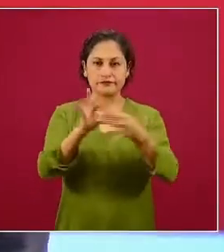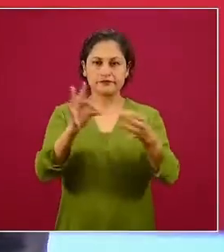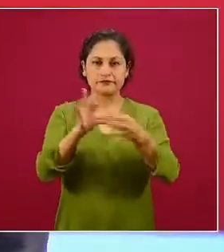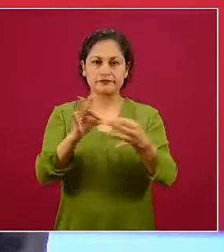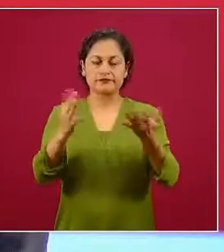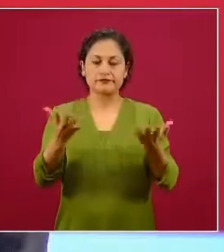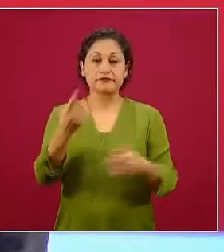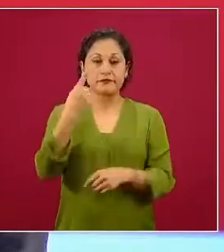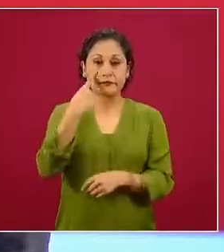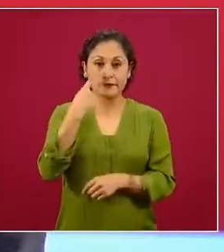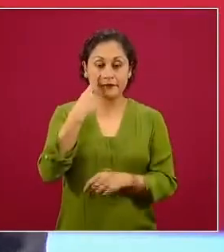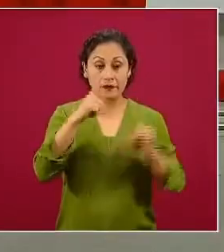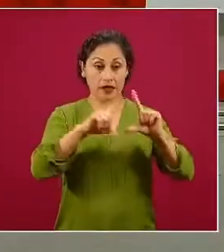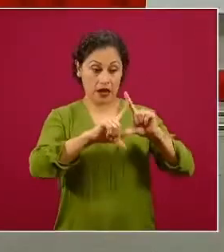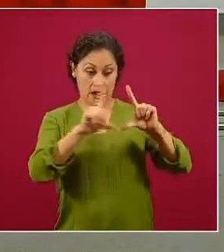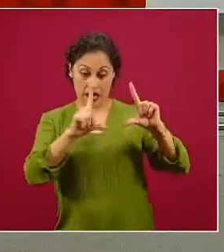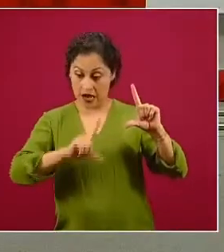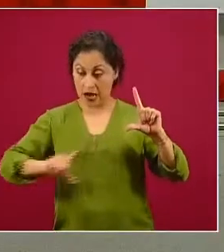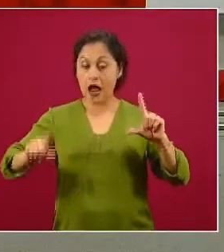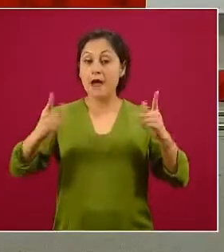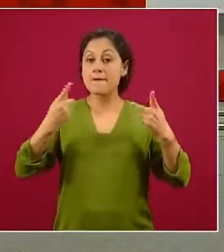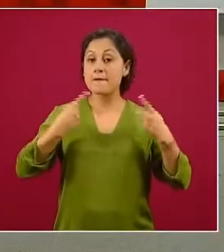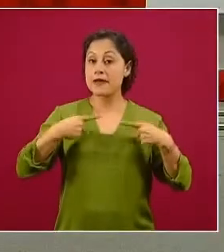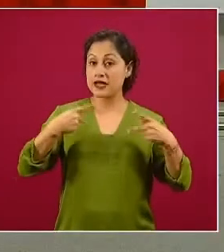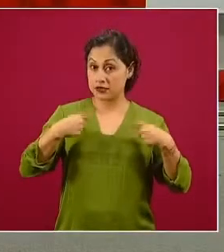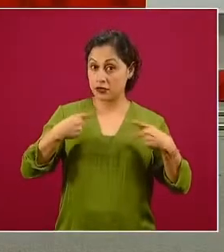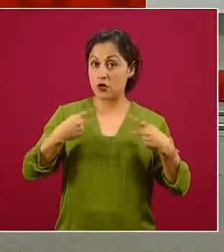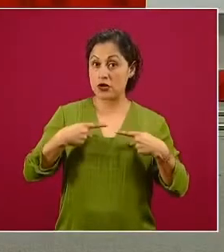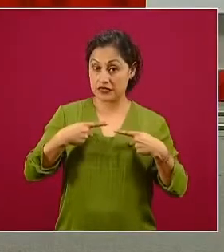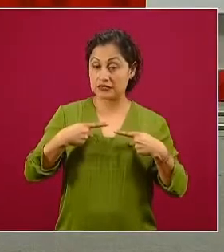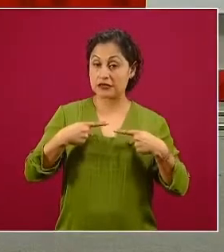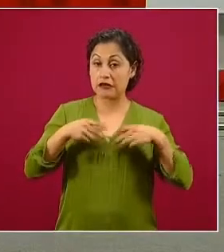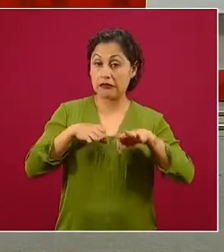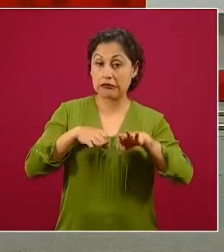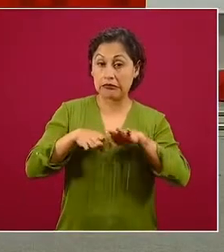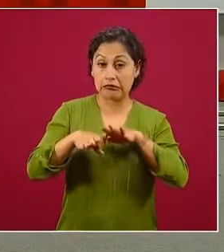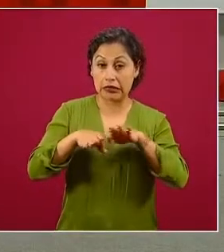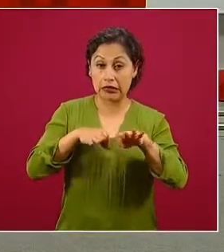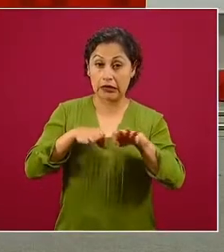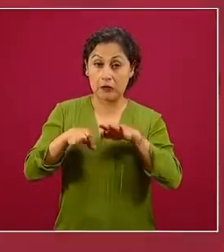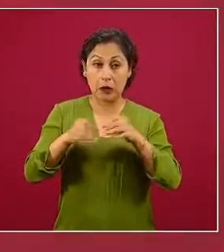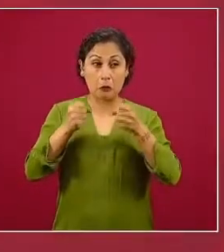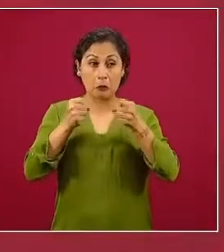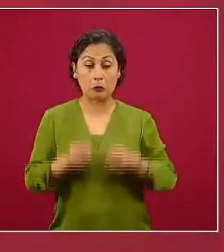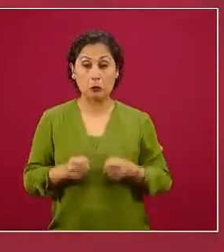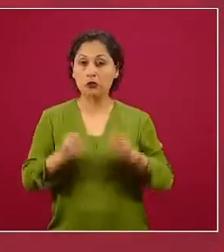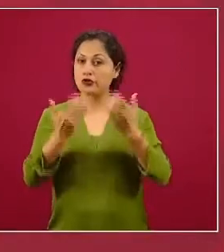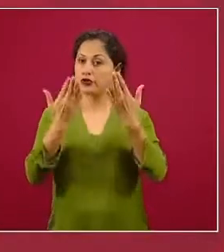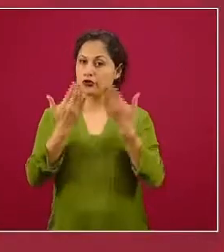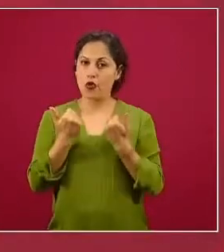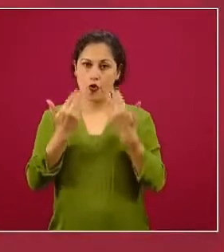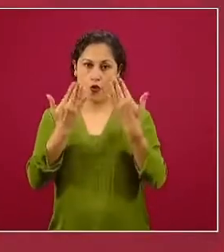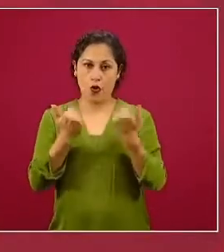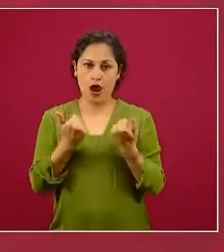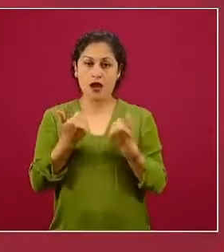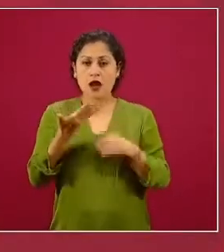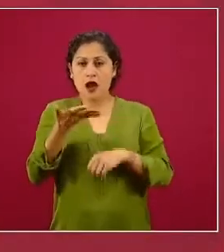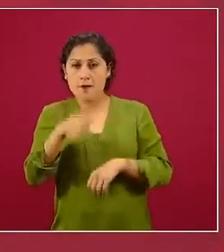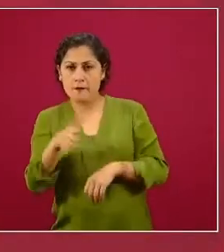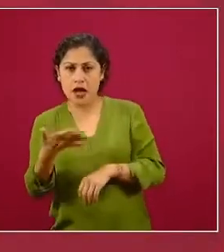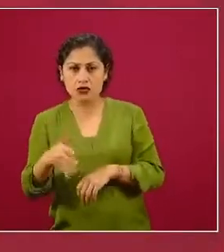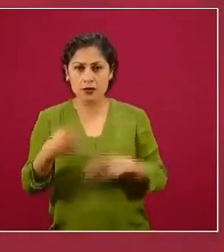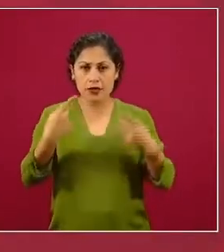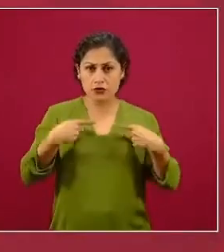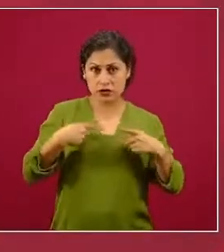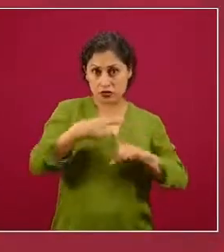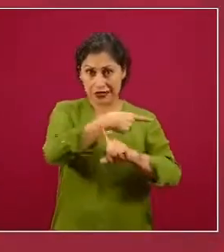día. Enfatizamos esta noción porque la mitad de la población de México vive al día. Y vivir al día quiere